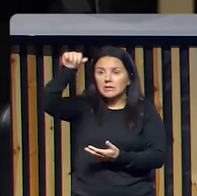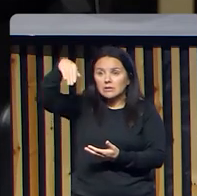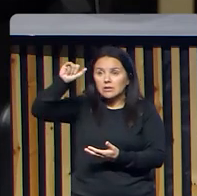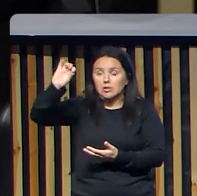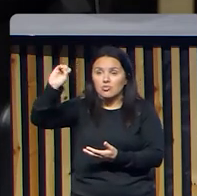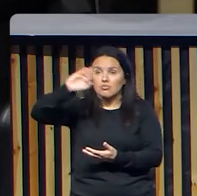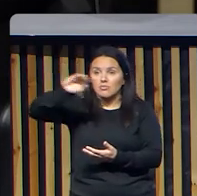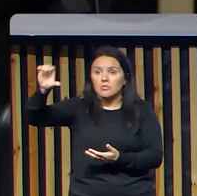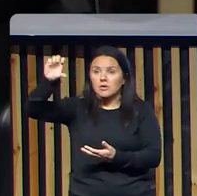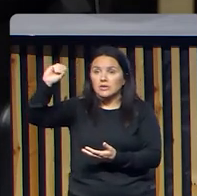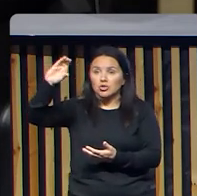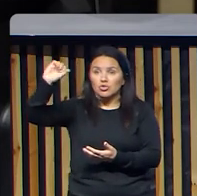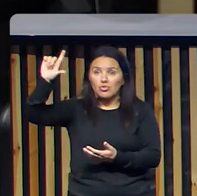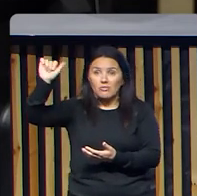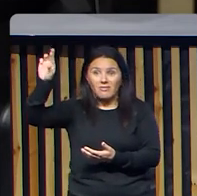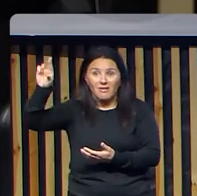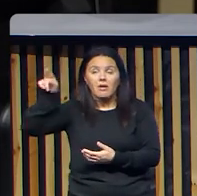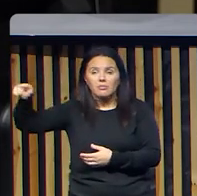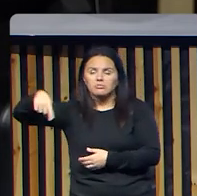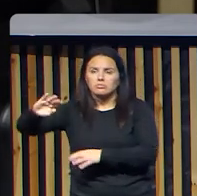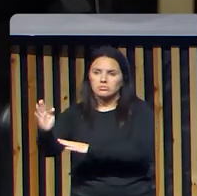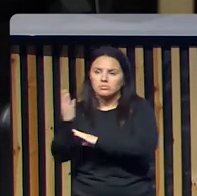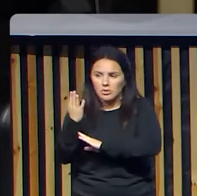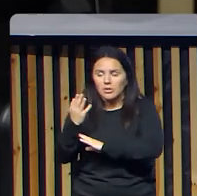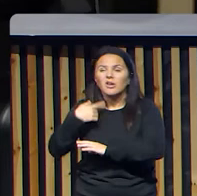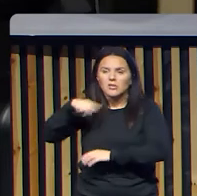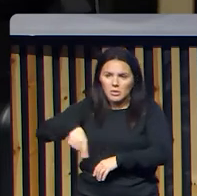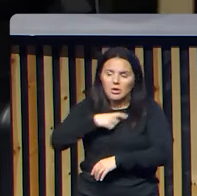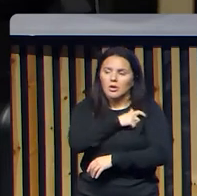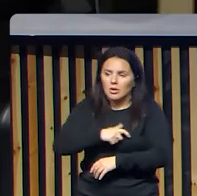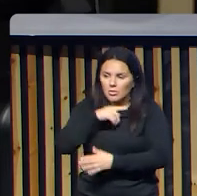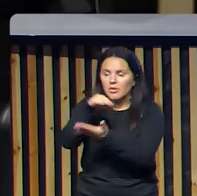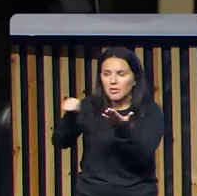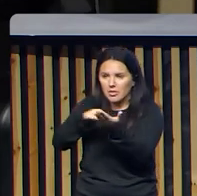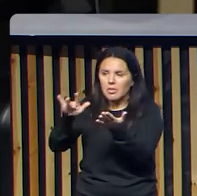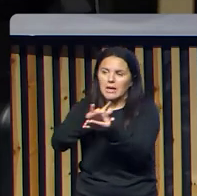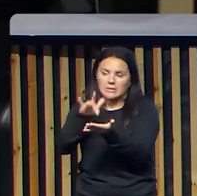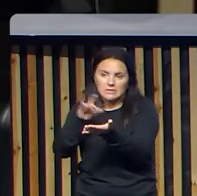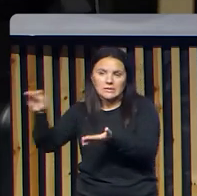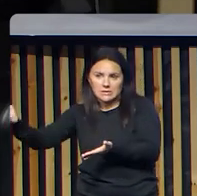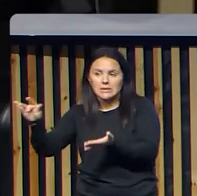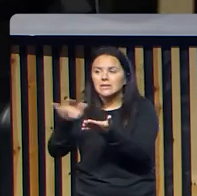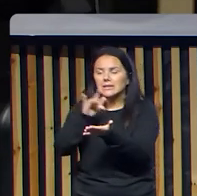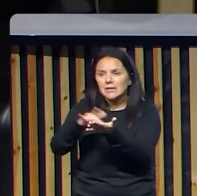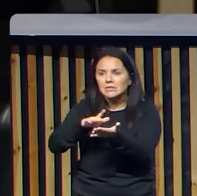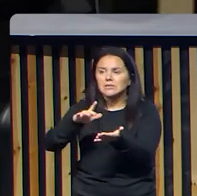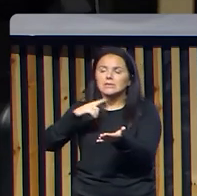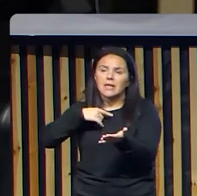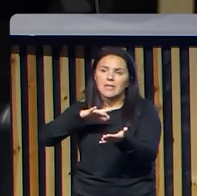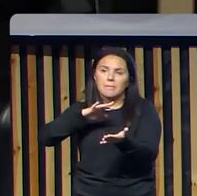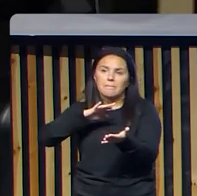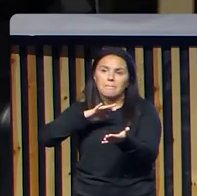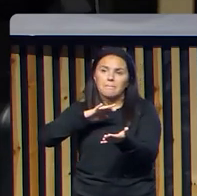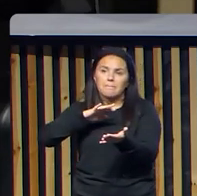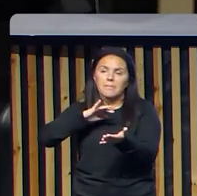me propusieron que bueno yo forma parte también del comité de radiación de la revista es una revista sobre lengua